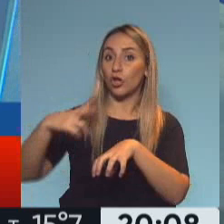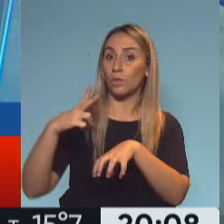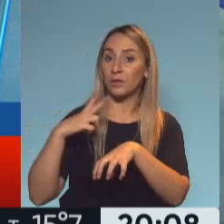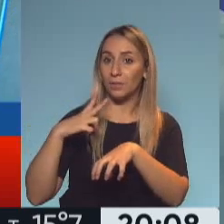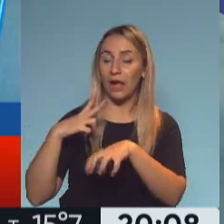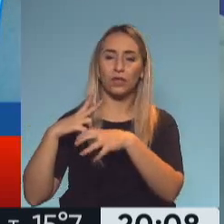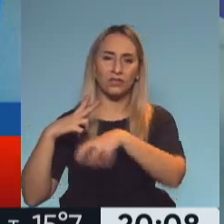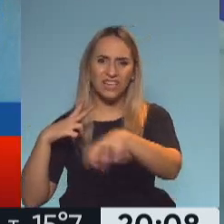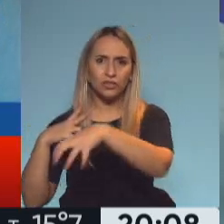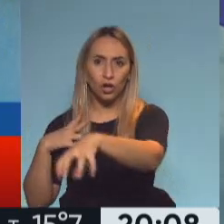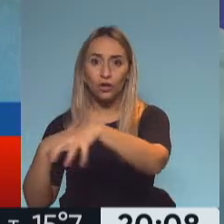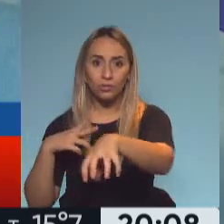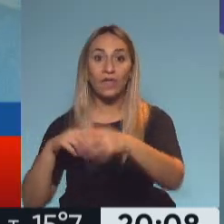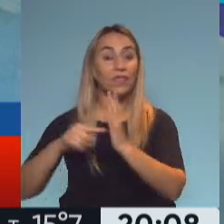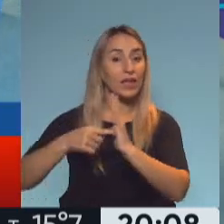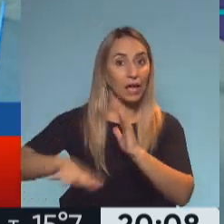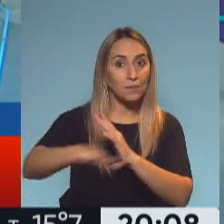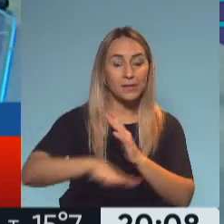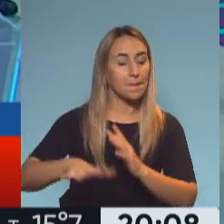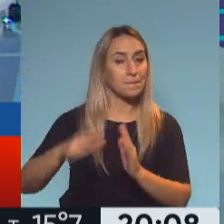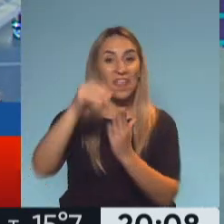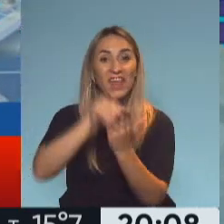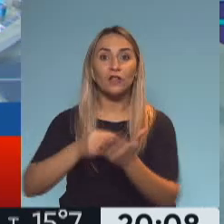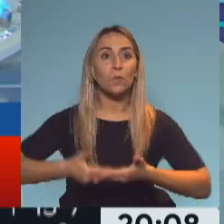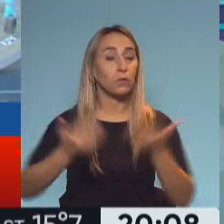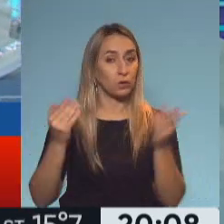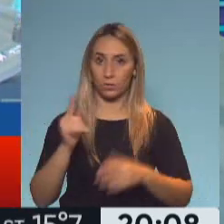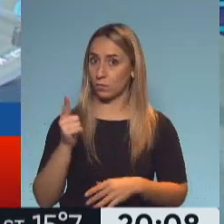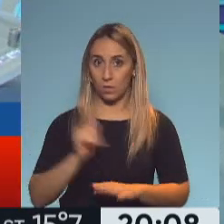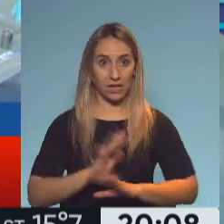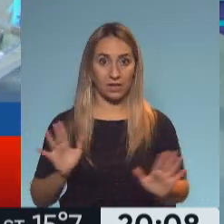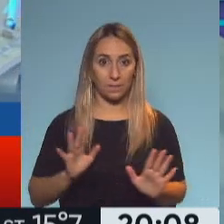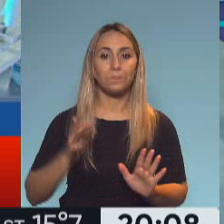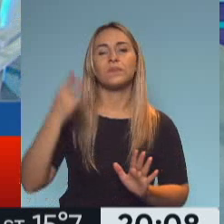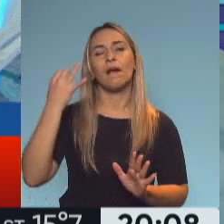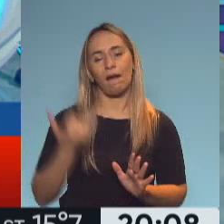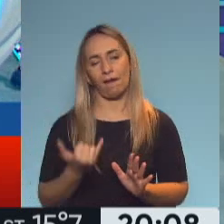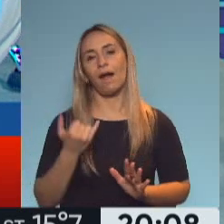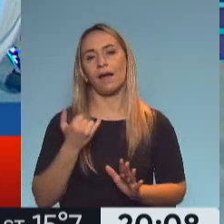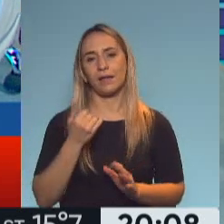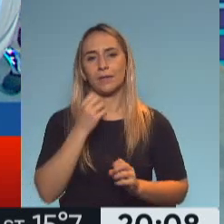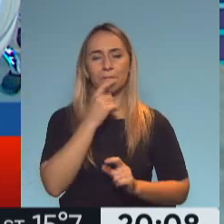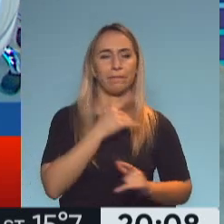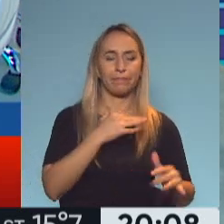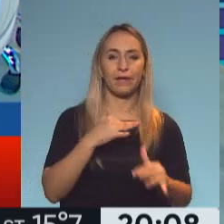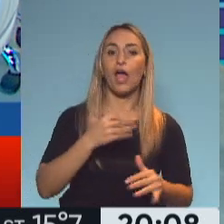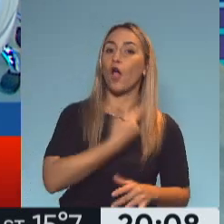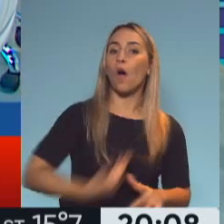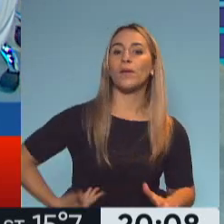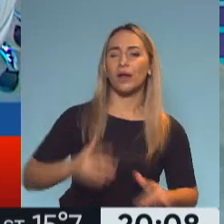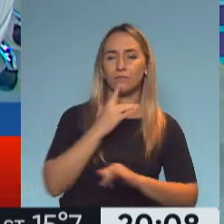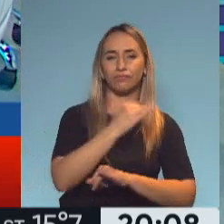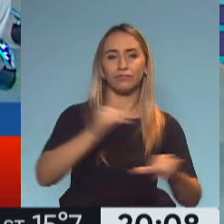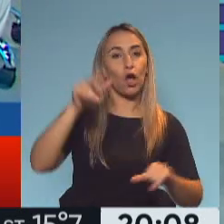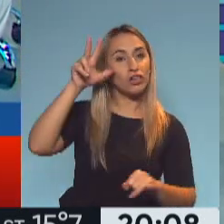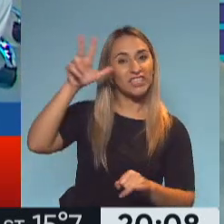subsector privado de la salud de la Ciudad de Buenos Aires, no los conocemos, no son públicos. Extraoficialmente habla el gobierno de un 88%.